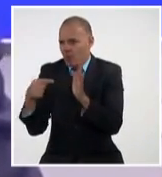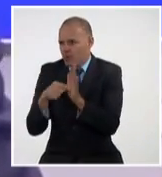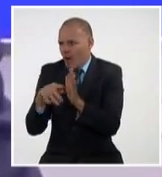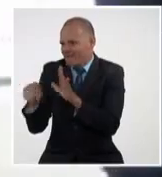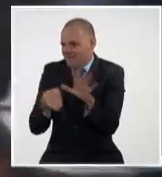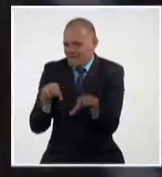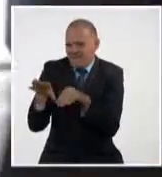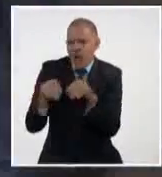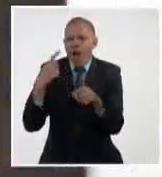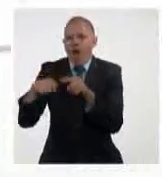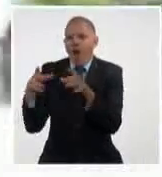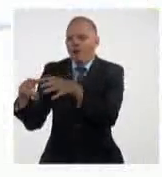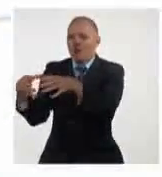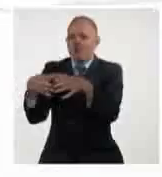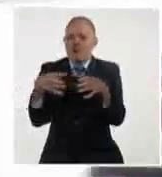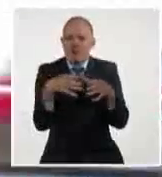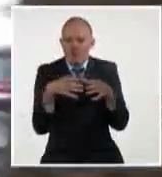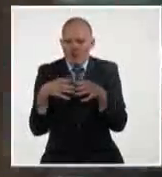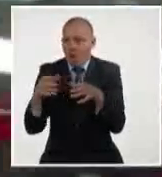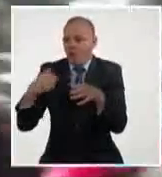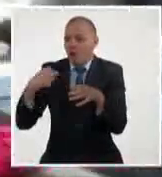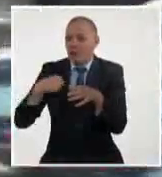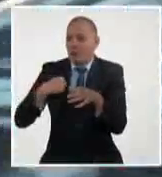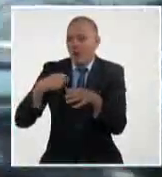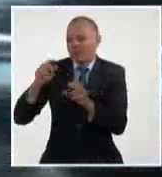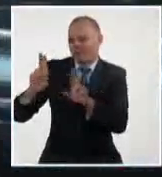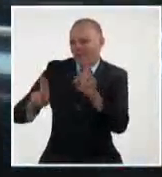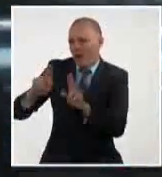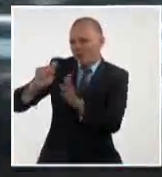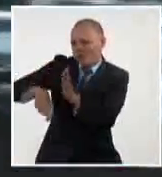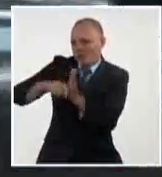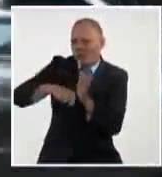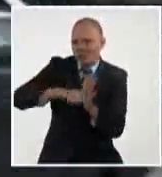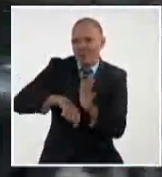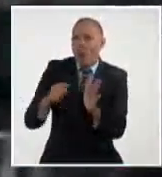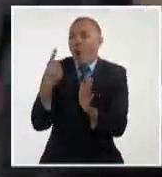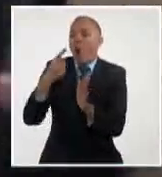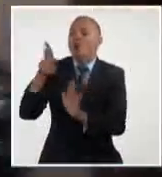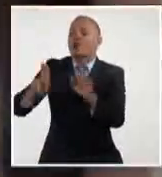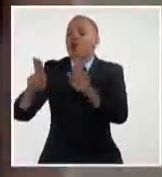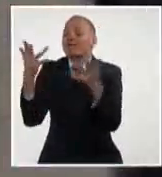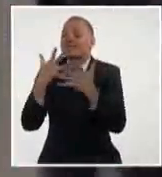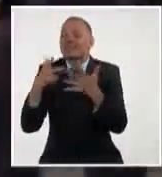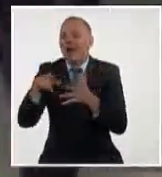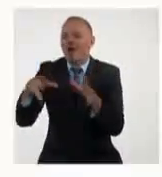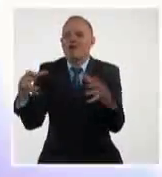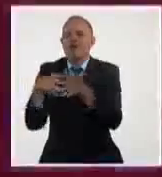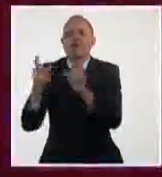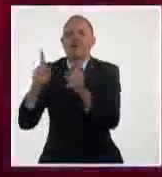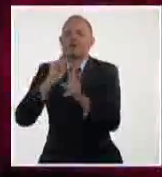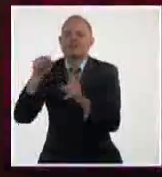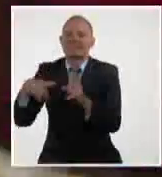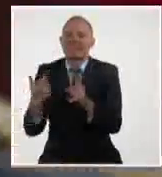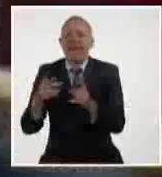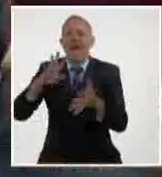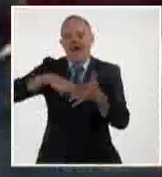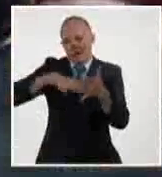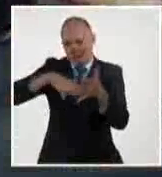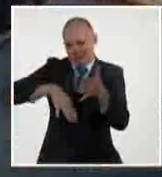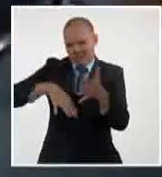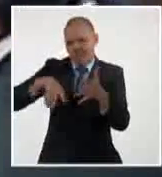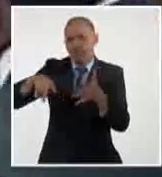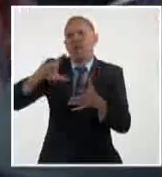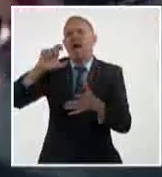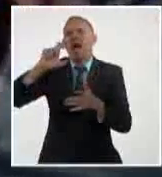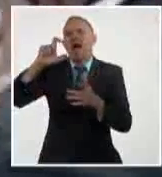Junts per Catalunya. Con ellos, Sánchez acordó aprobar una ley de amnistía que favorece a los condenados